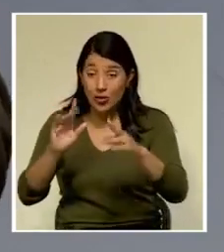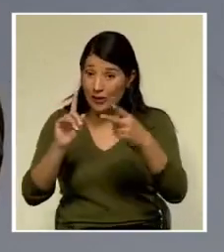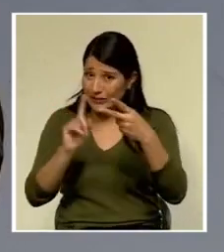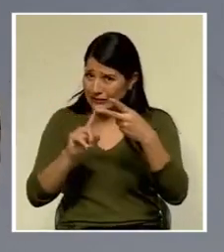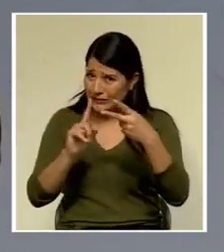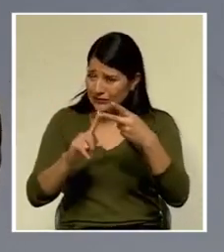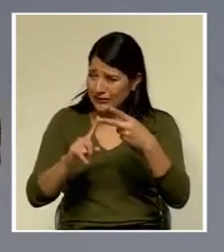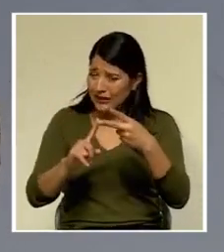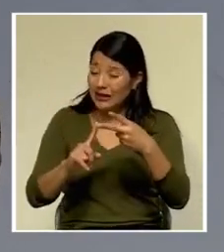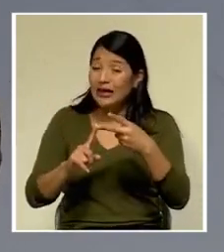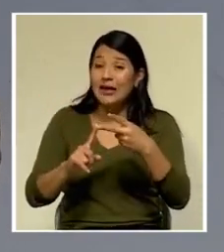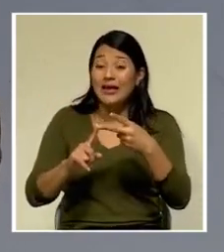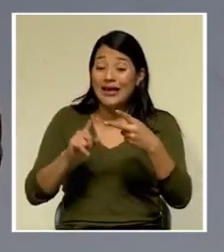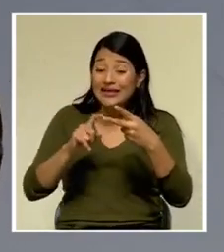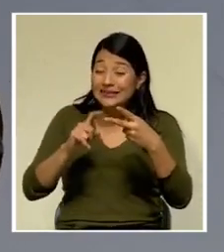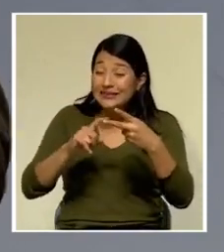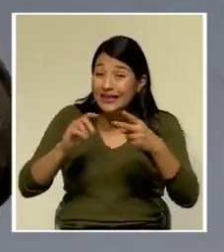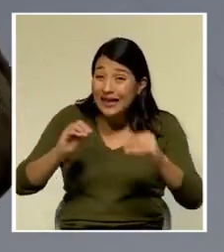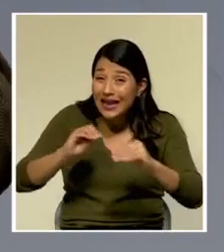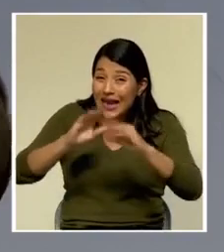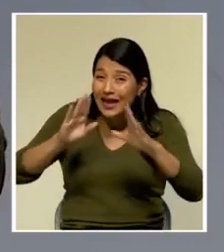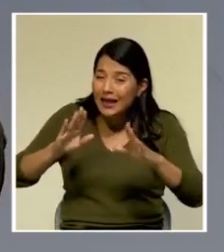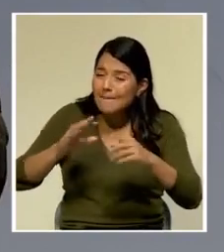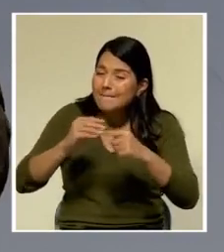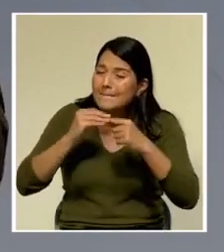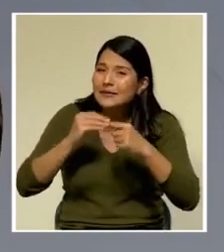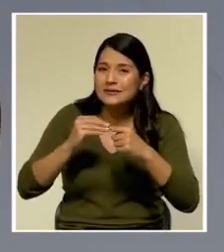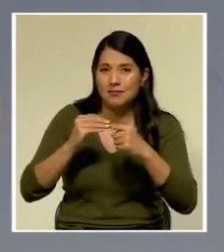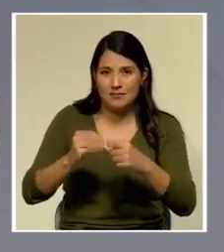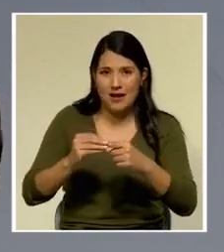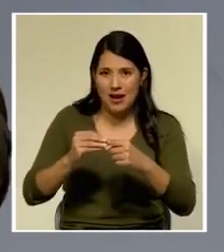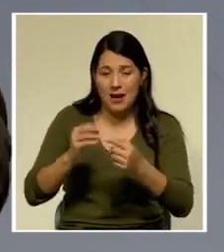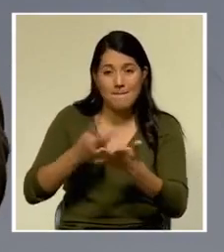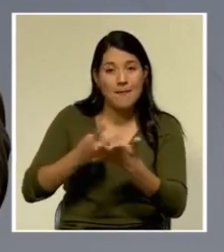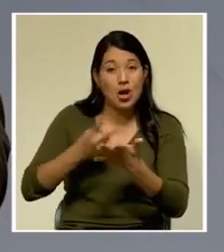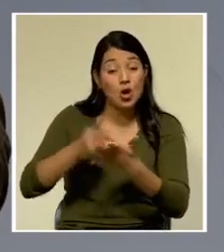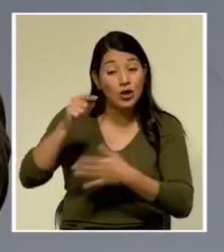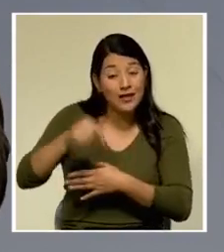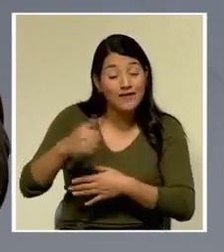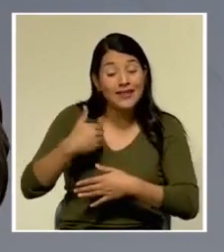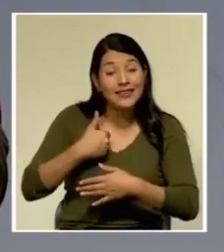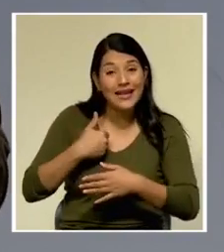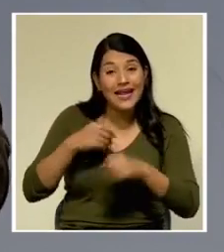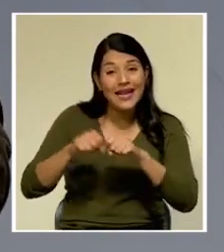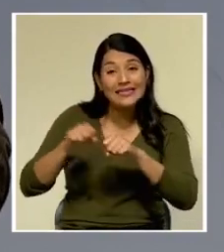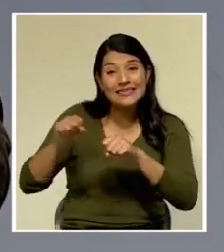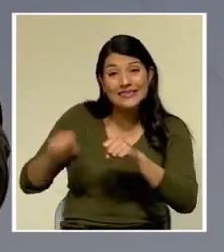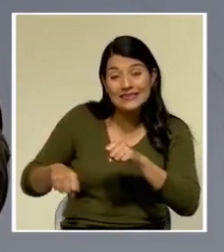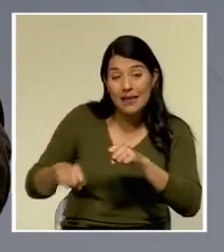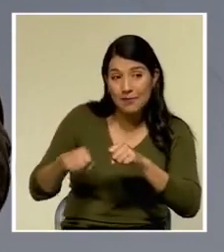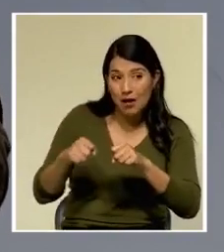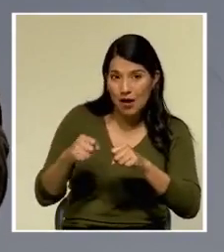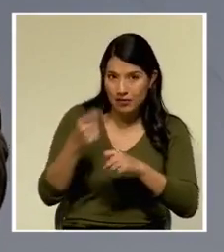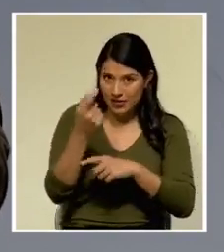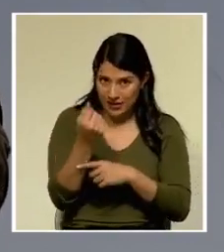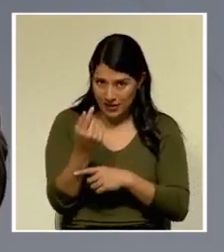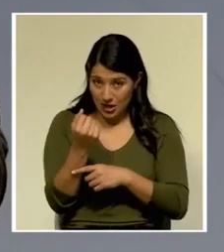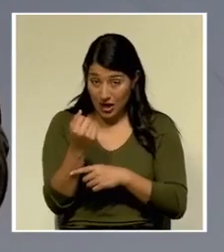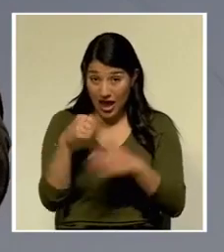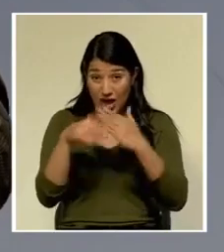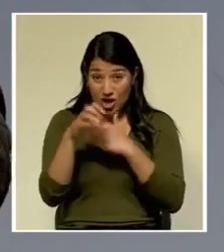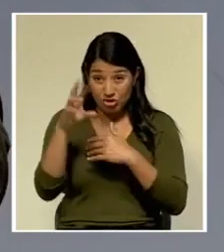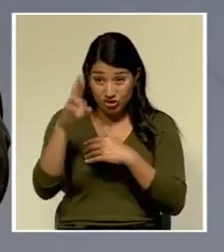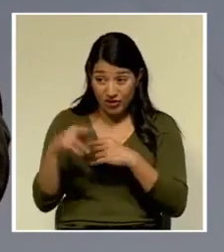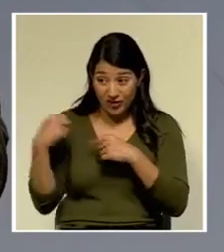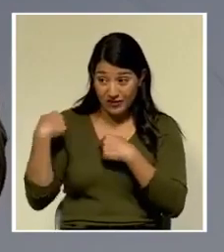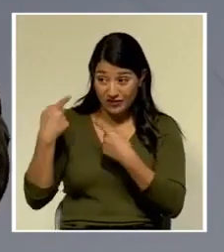que debería tener todo sistema de financiamiento. En síntesis, nuestro sistema de financiamiento desde hace más de 25